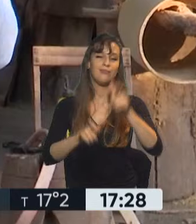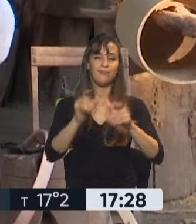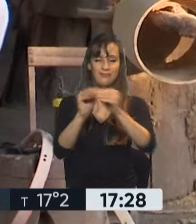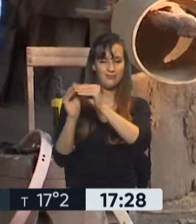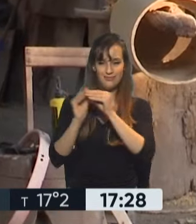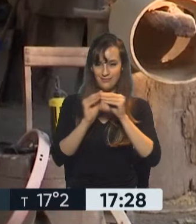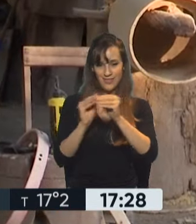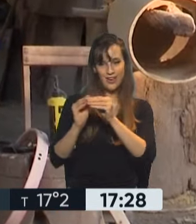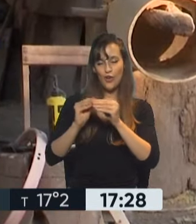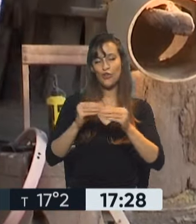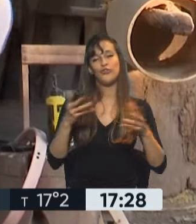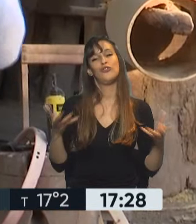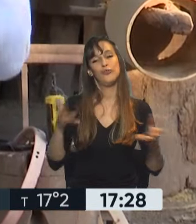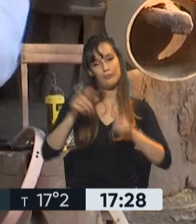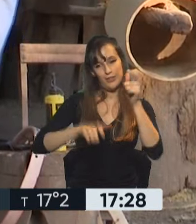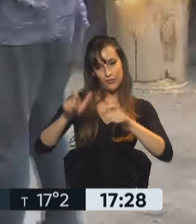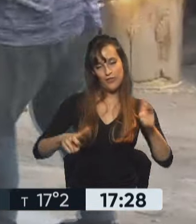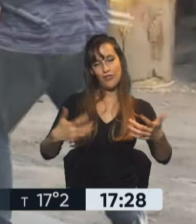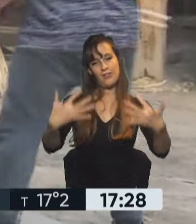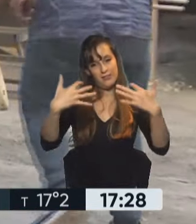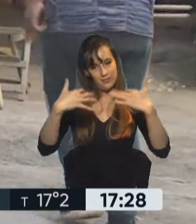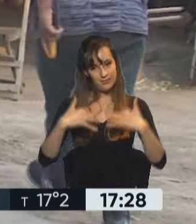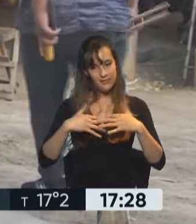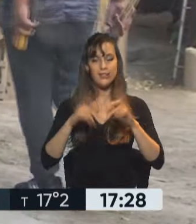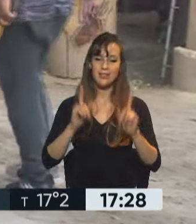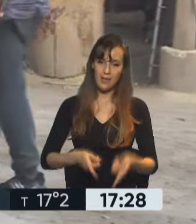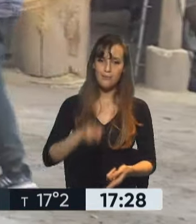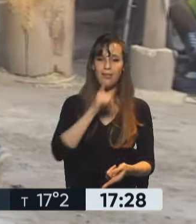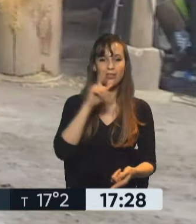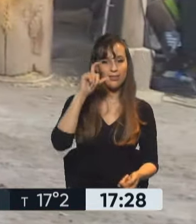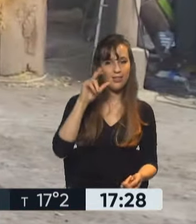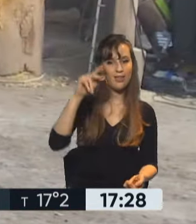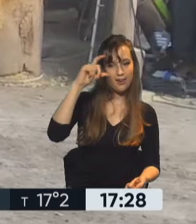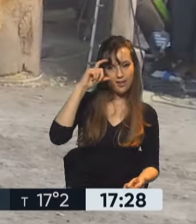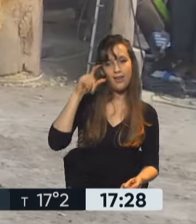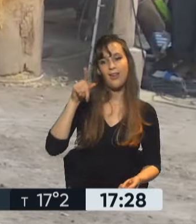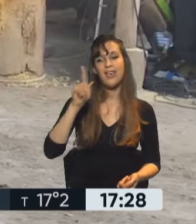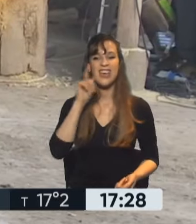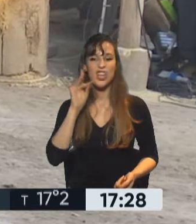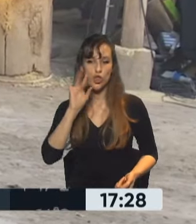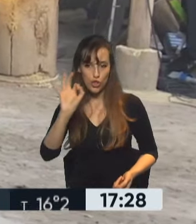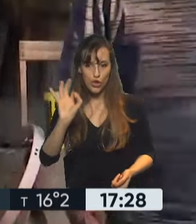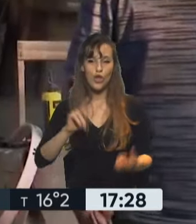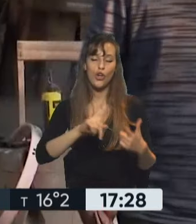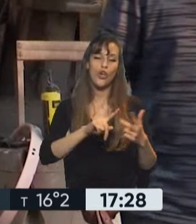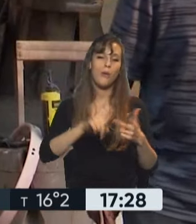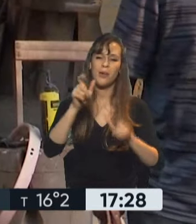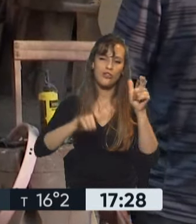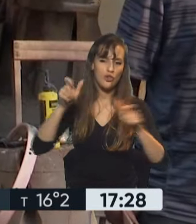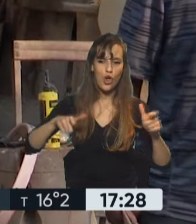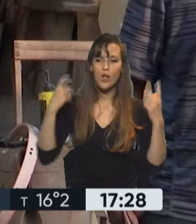que nos han acompañado, a toda la gente que se ha acercado al patio, obviamente a Tere, obviamente al indio, a toda la gente de turismo